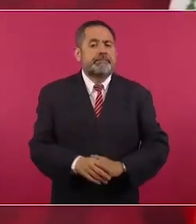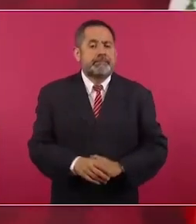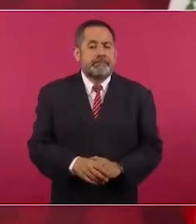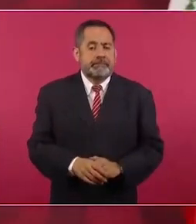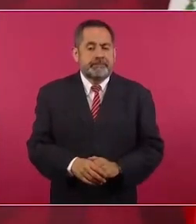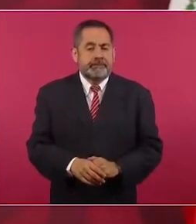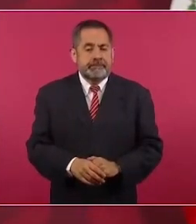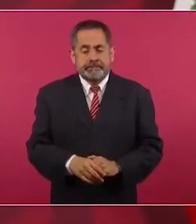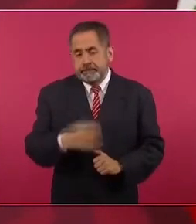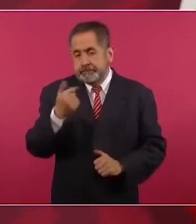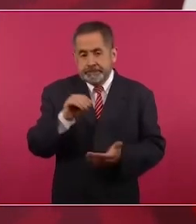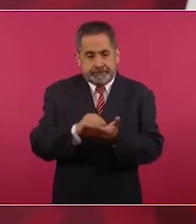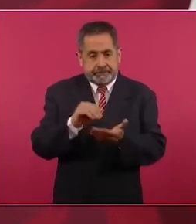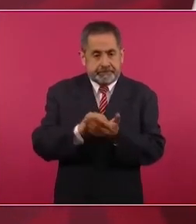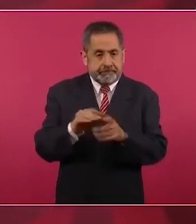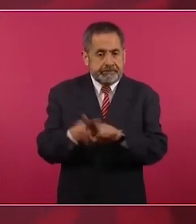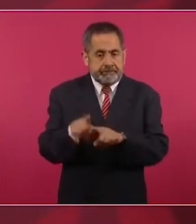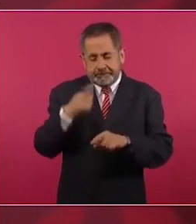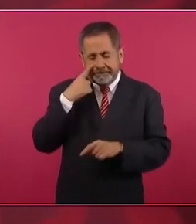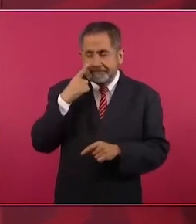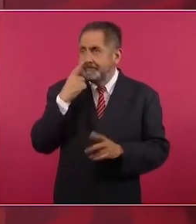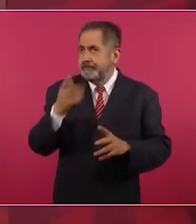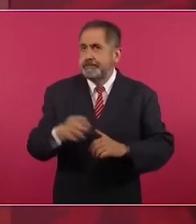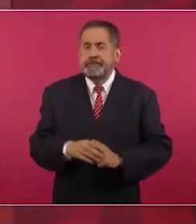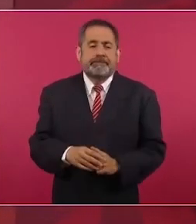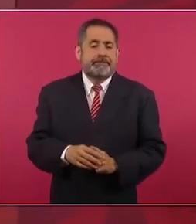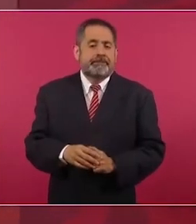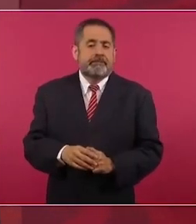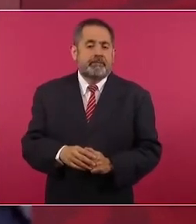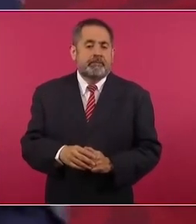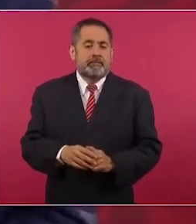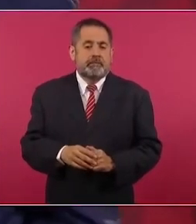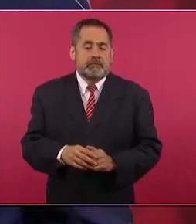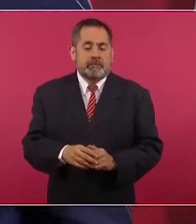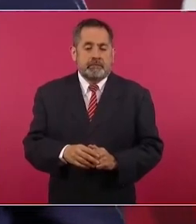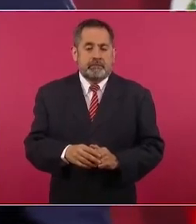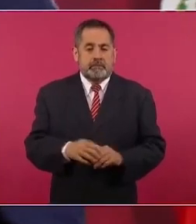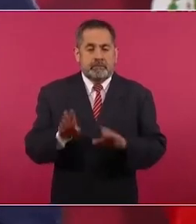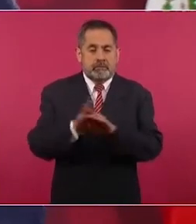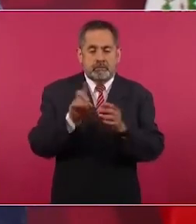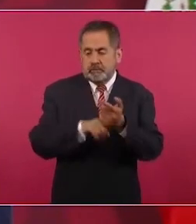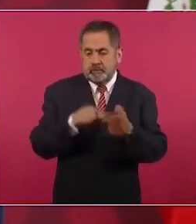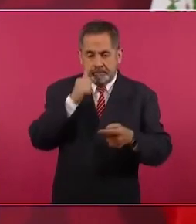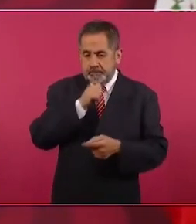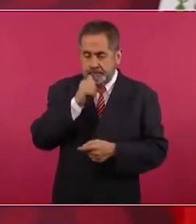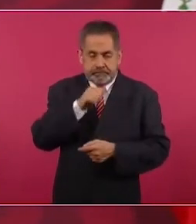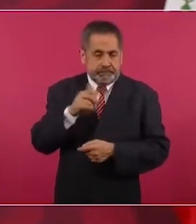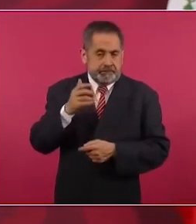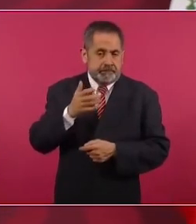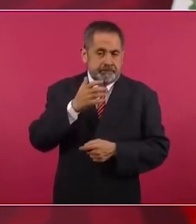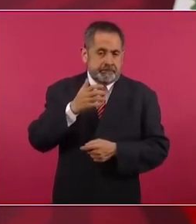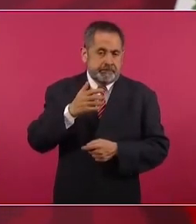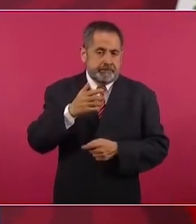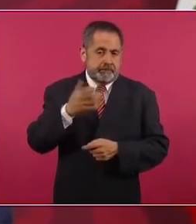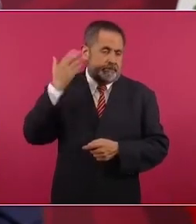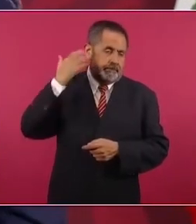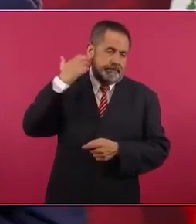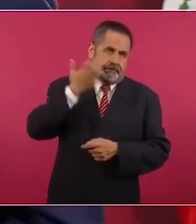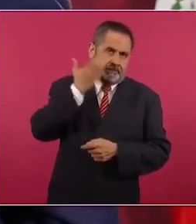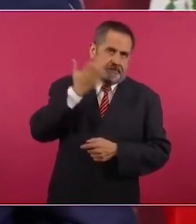Y todavía, fíjense cómo es la costumbre, como dice la